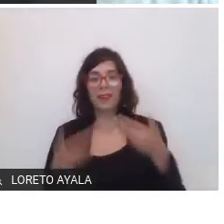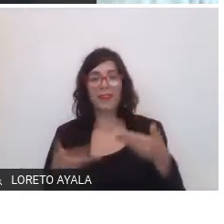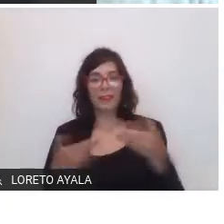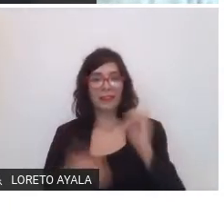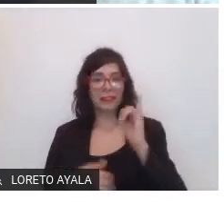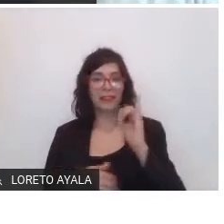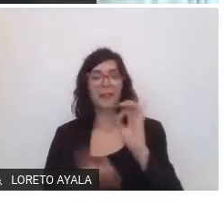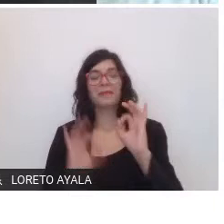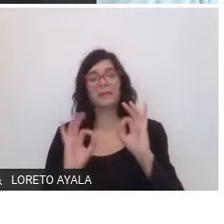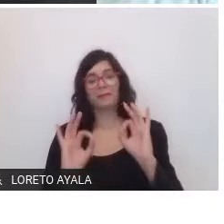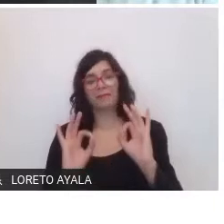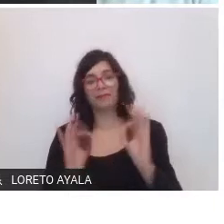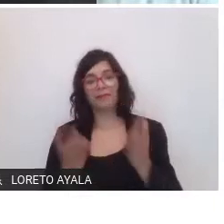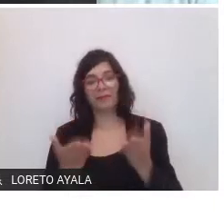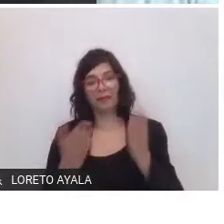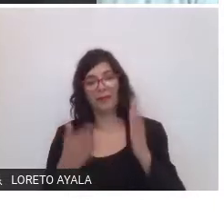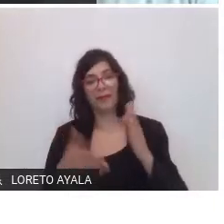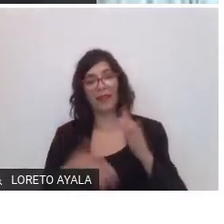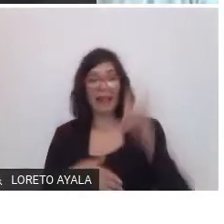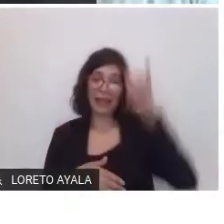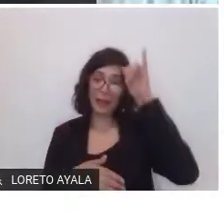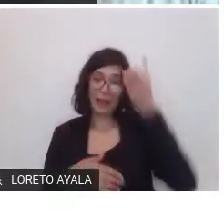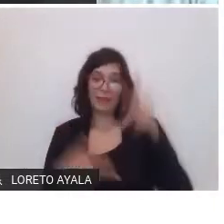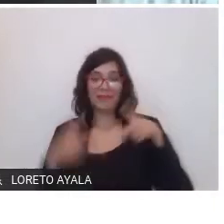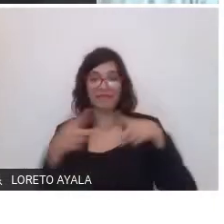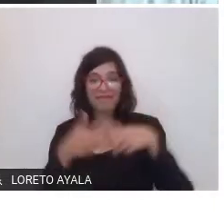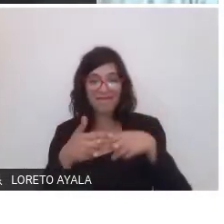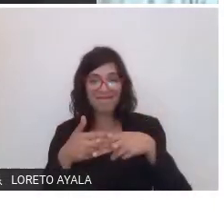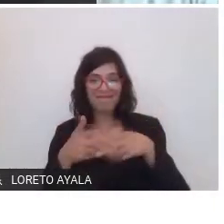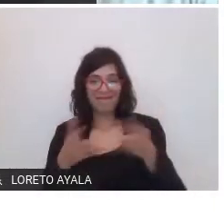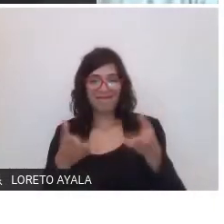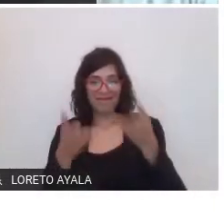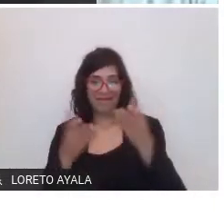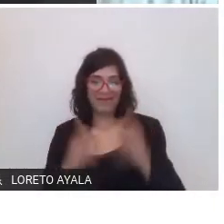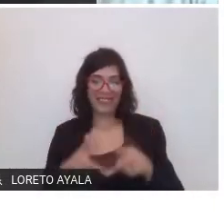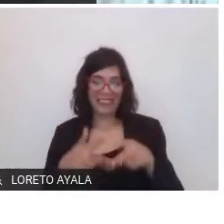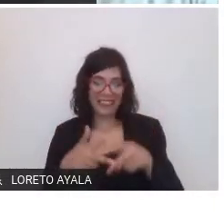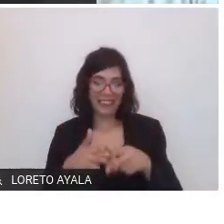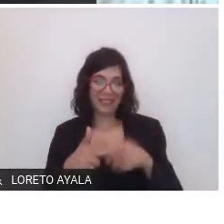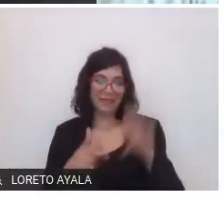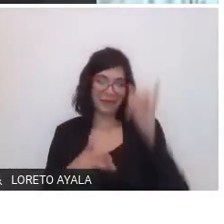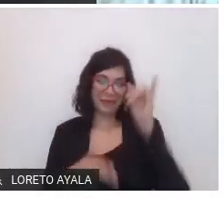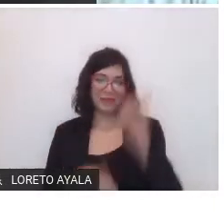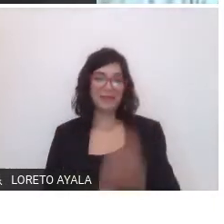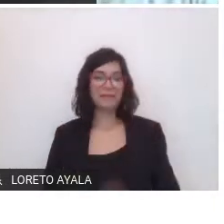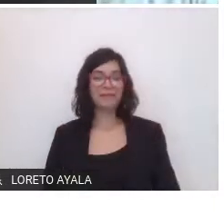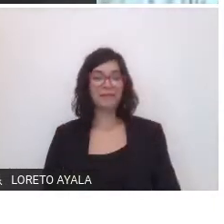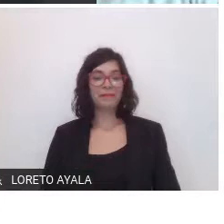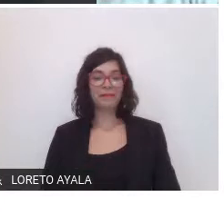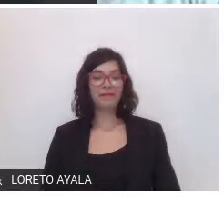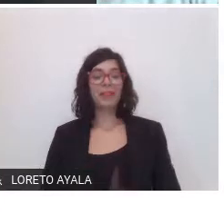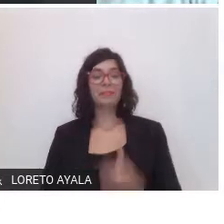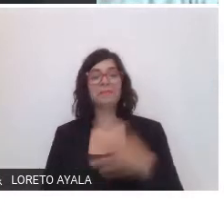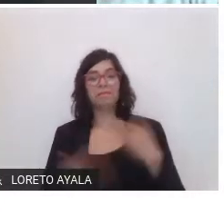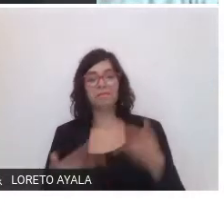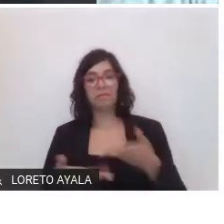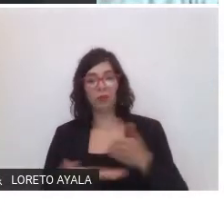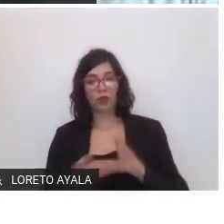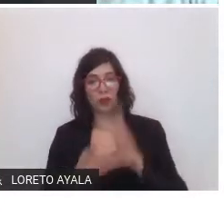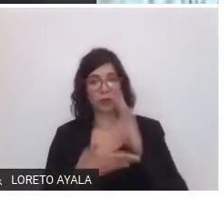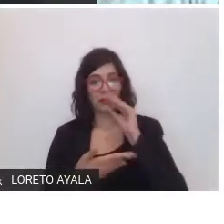escuchándonos bien. Súper bien. Disculpe por interrumpirlo, Jorge. No, dale, dale. Sí, la formación es desde el